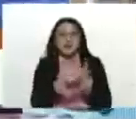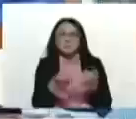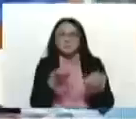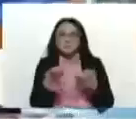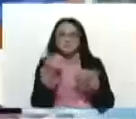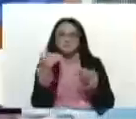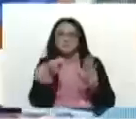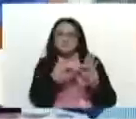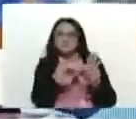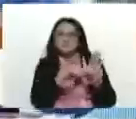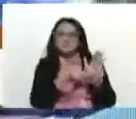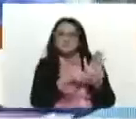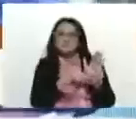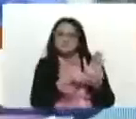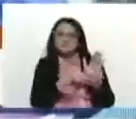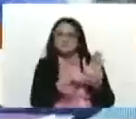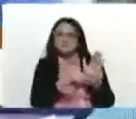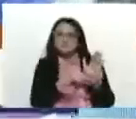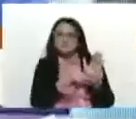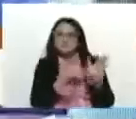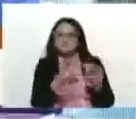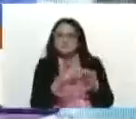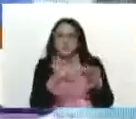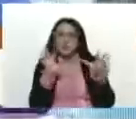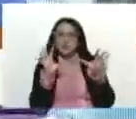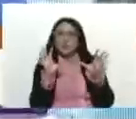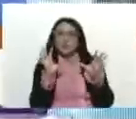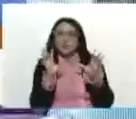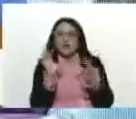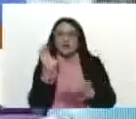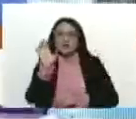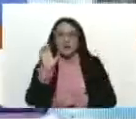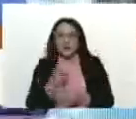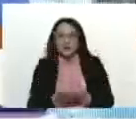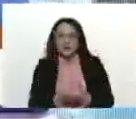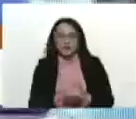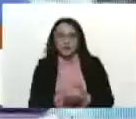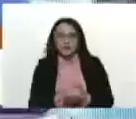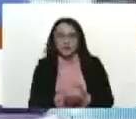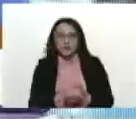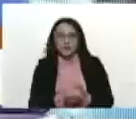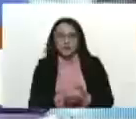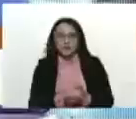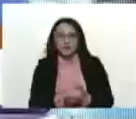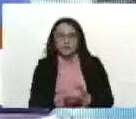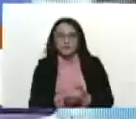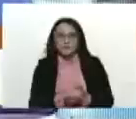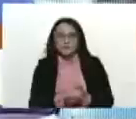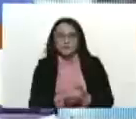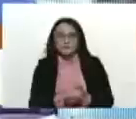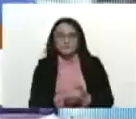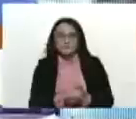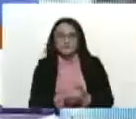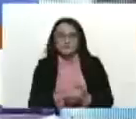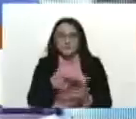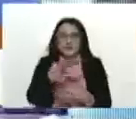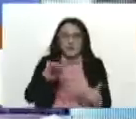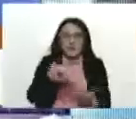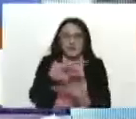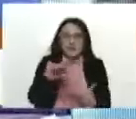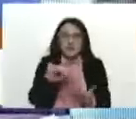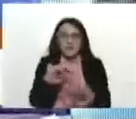siguientes iban a desarticular totalmente el estado y a generar una